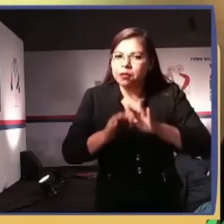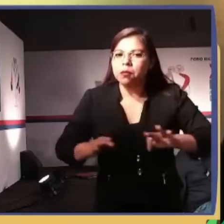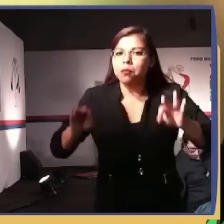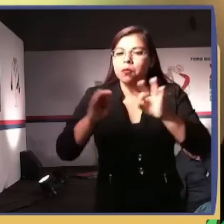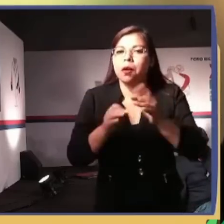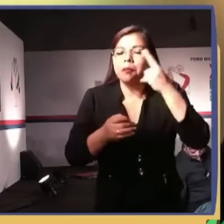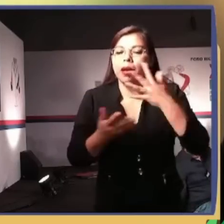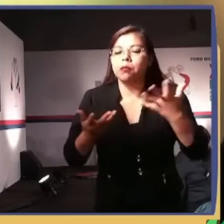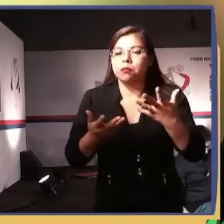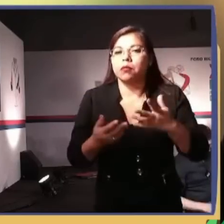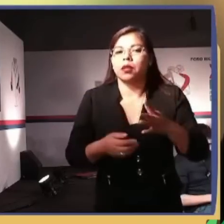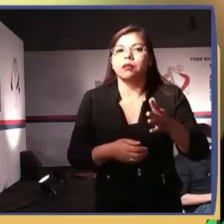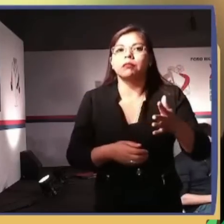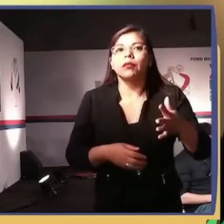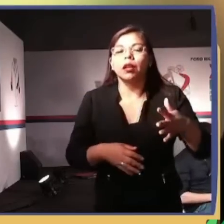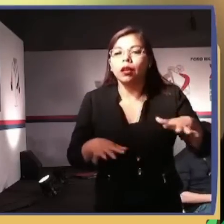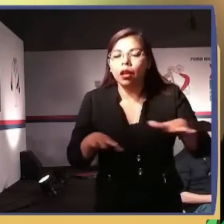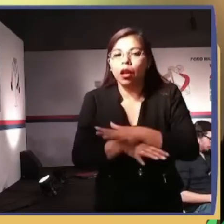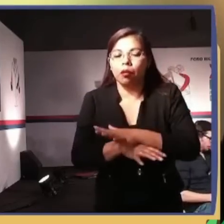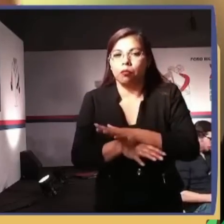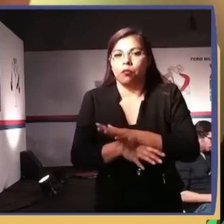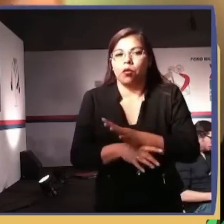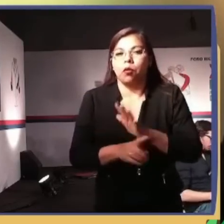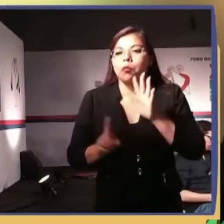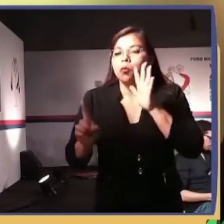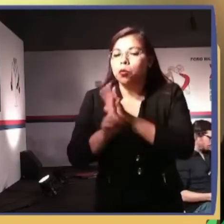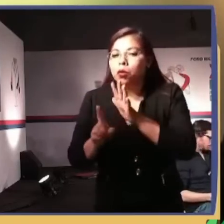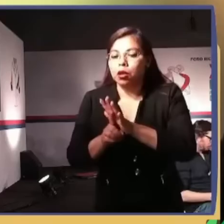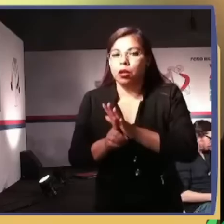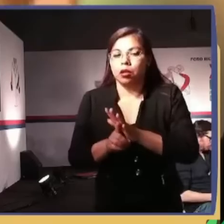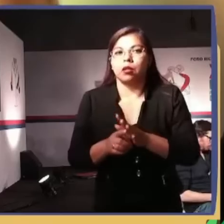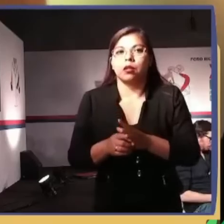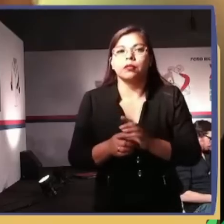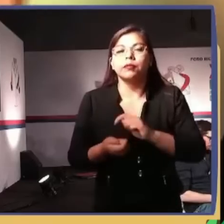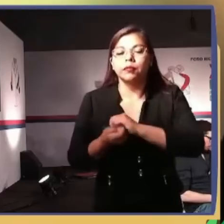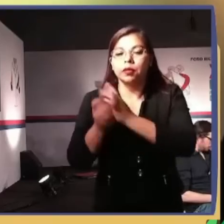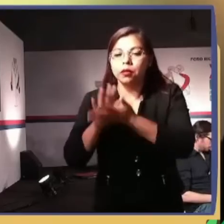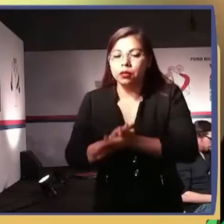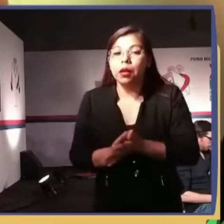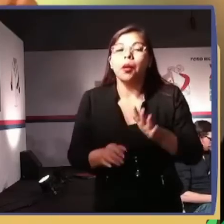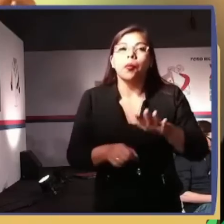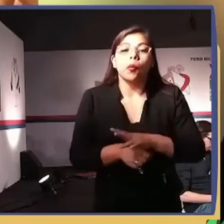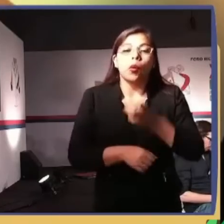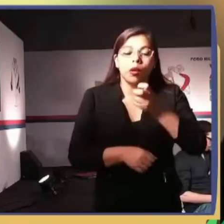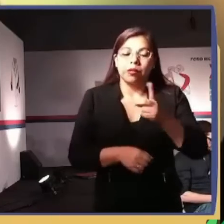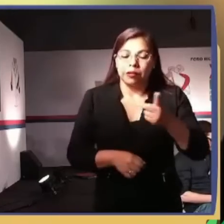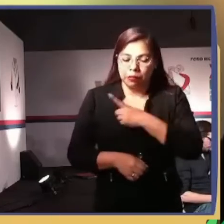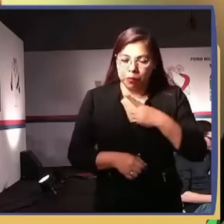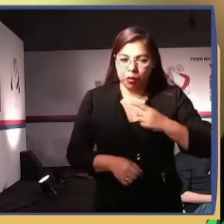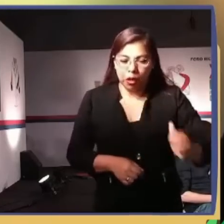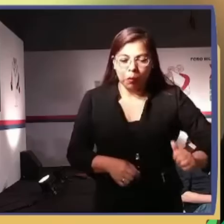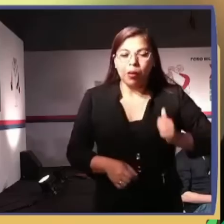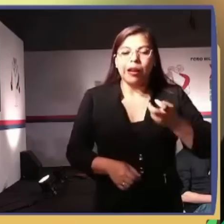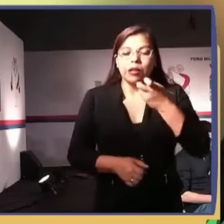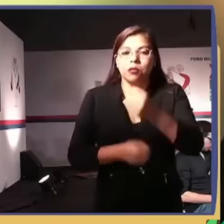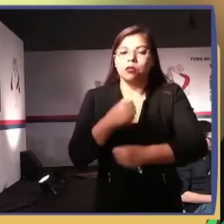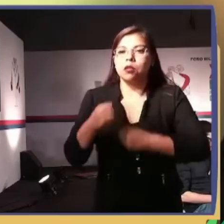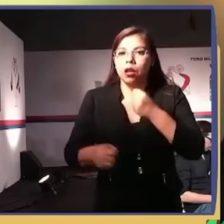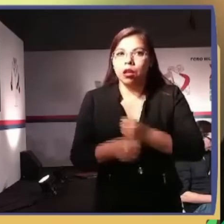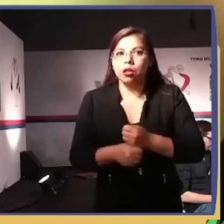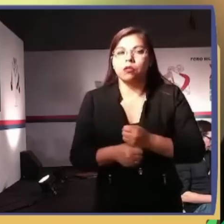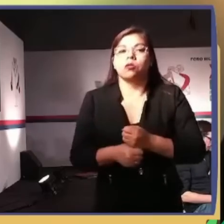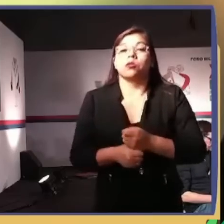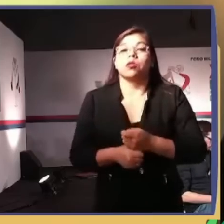transformaciones populares. Por eso digo que hay que aprovechar estos años del gobierno de López Obrador y los 6 años siguientes